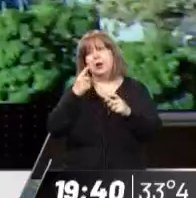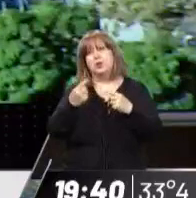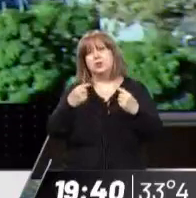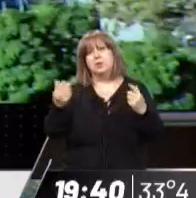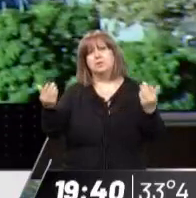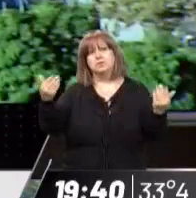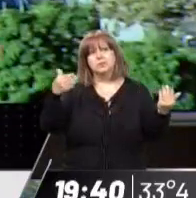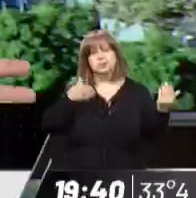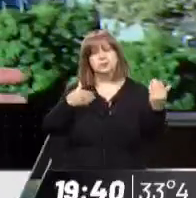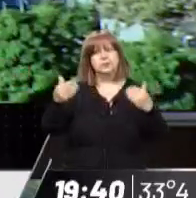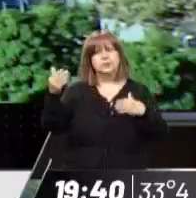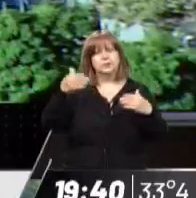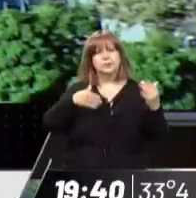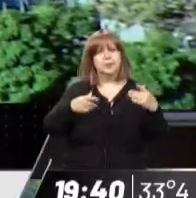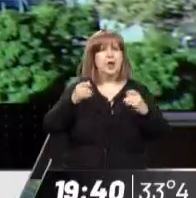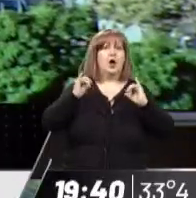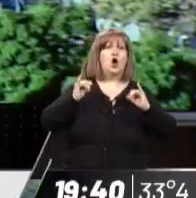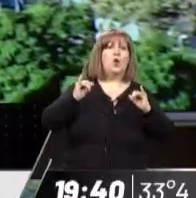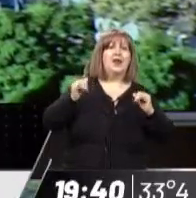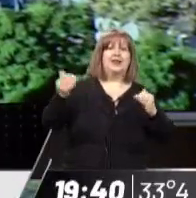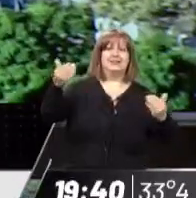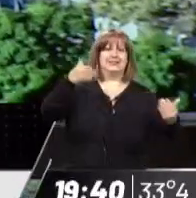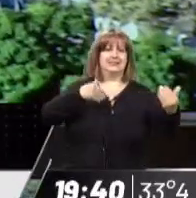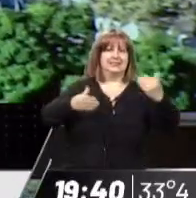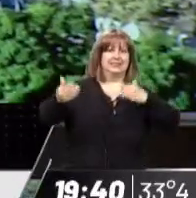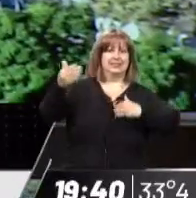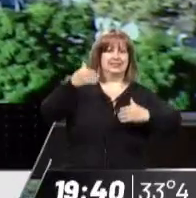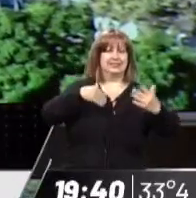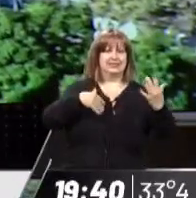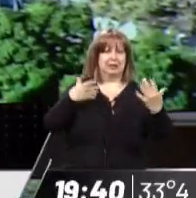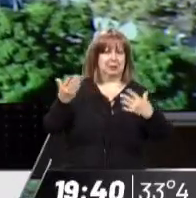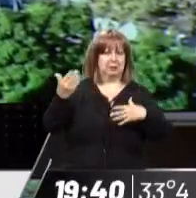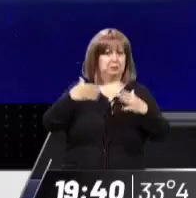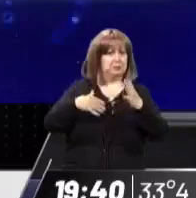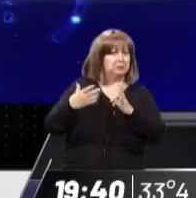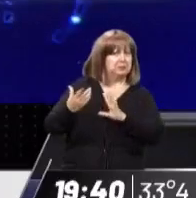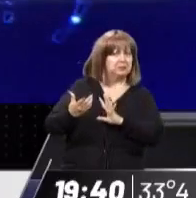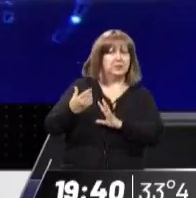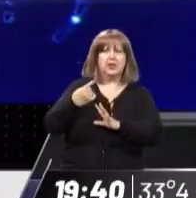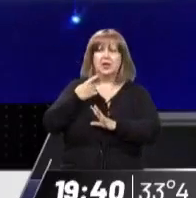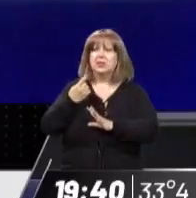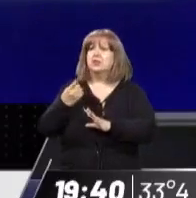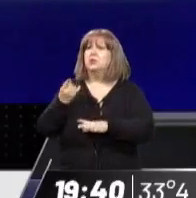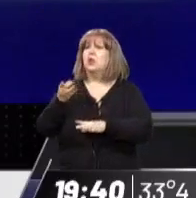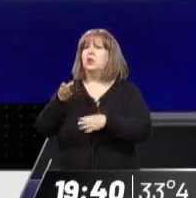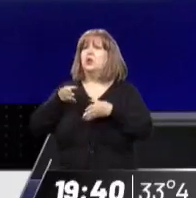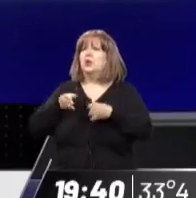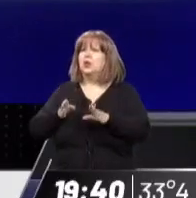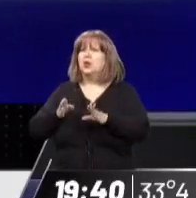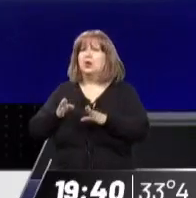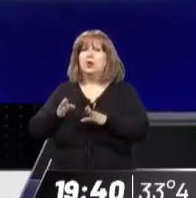Y hay muchos casos que no tenían nada que ver con temas de dictadura ni desaparecidos. Son personas